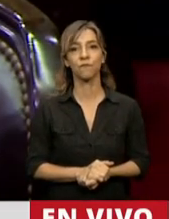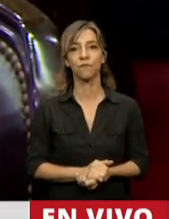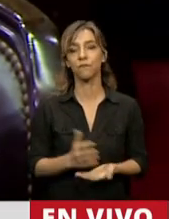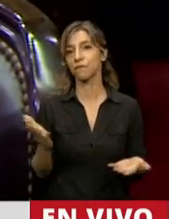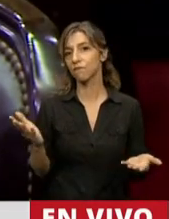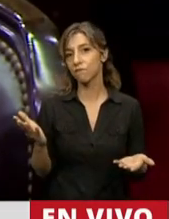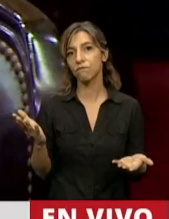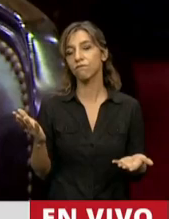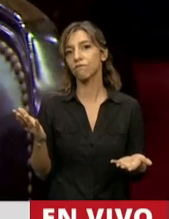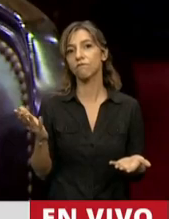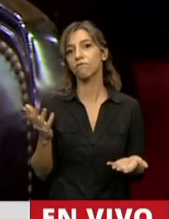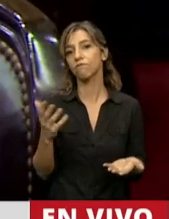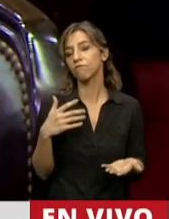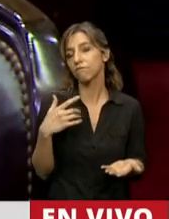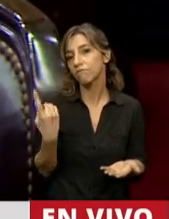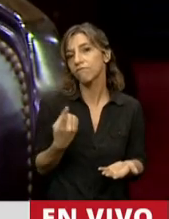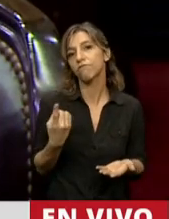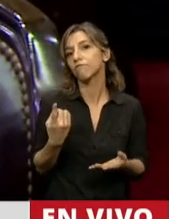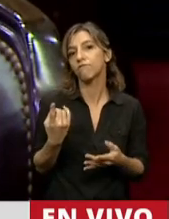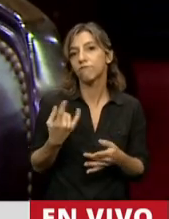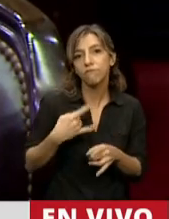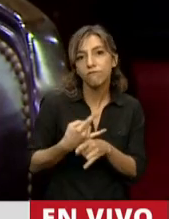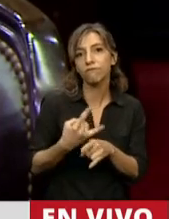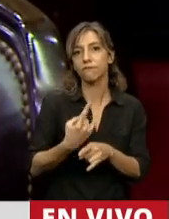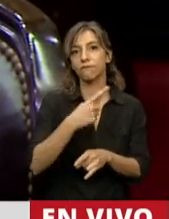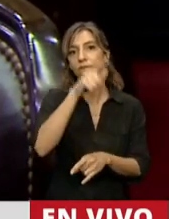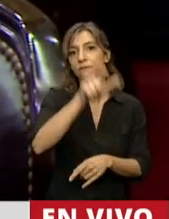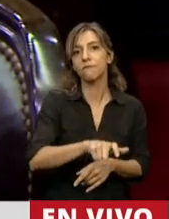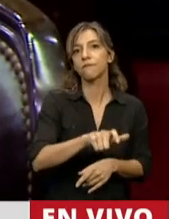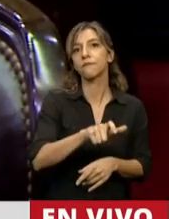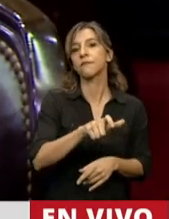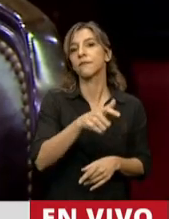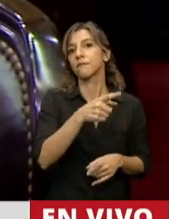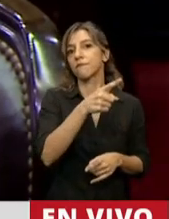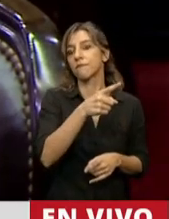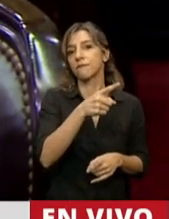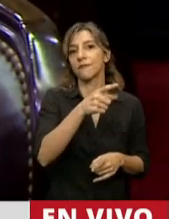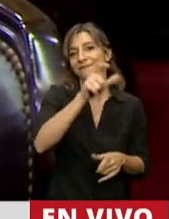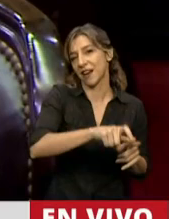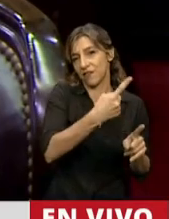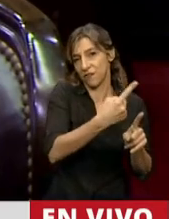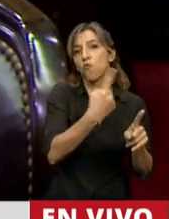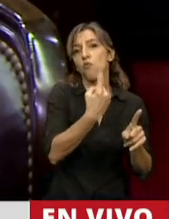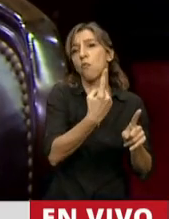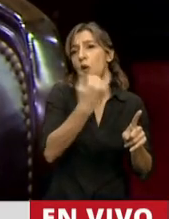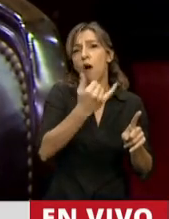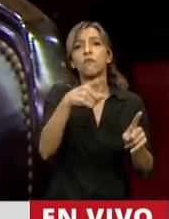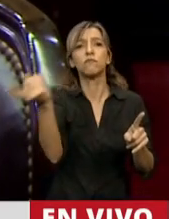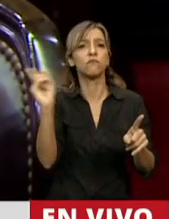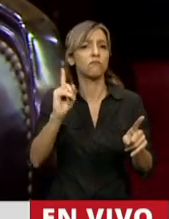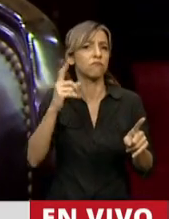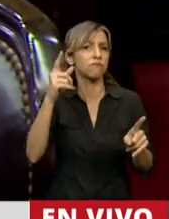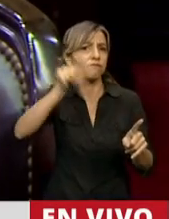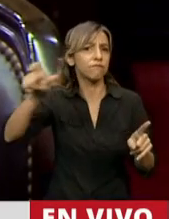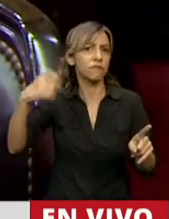como es el caso de todo hombre que ha ocupado un lugar preponderante en la vida de la política nacional, hay distintas